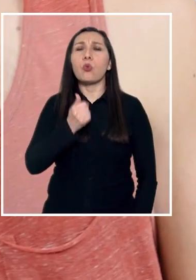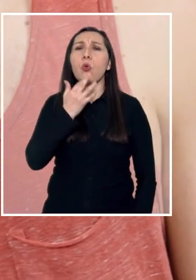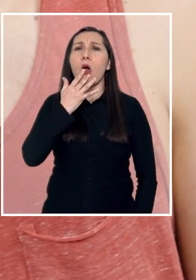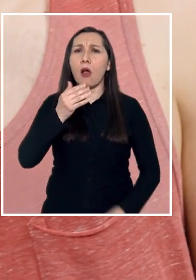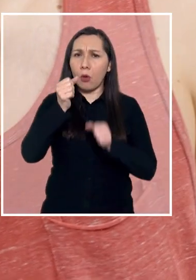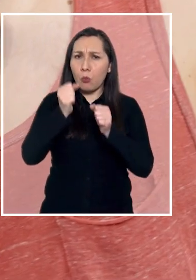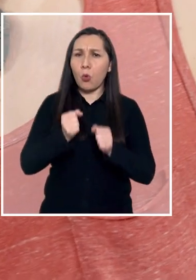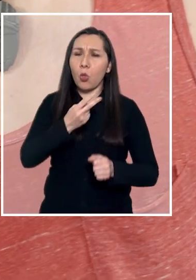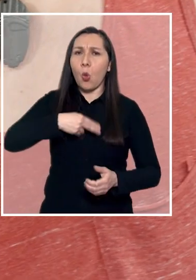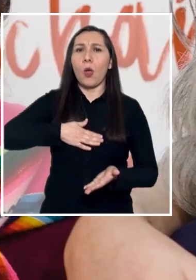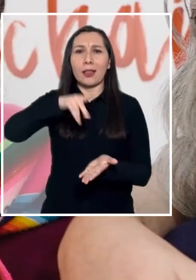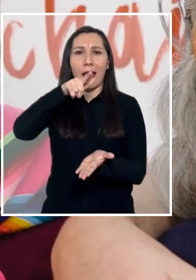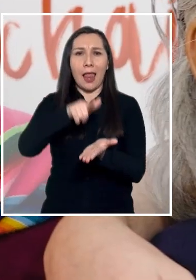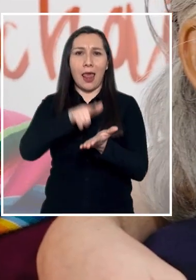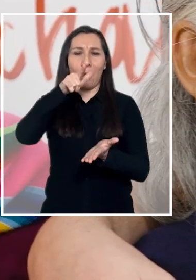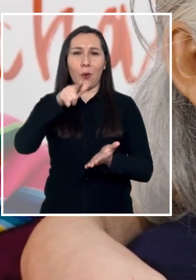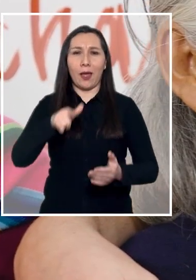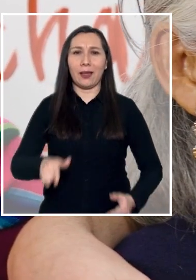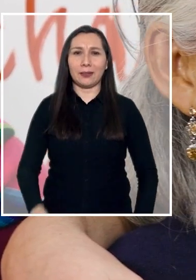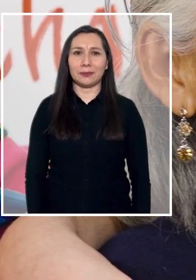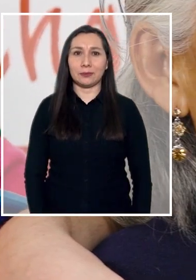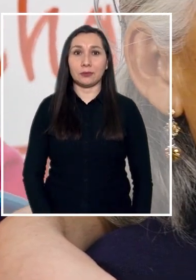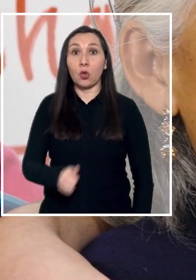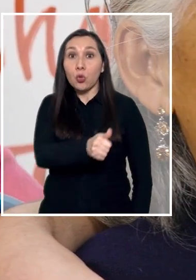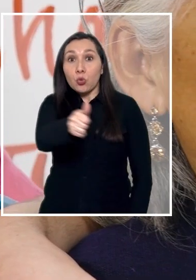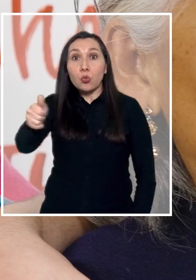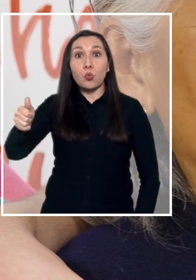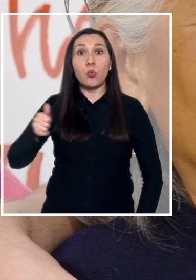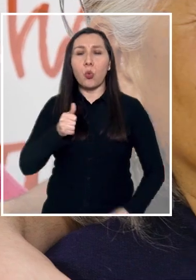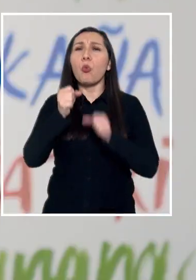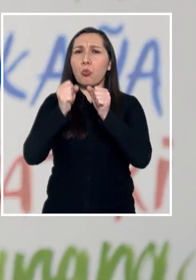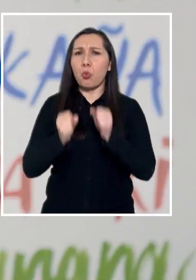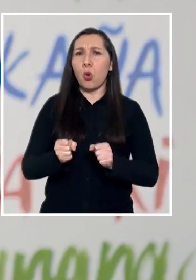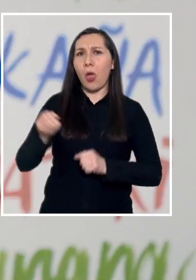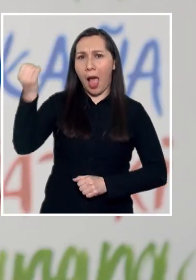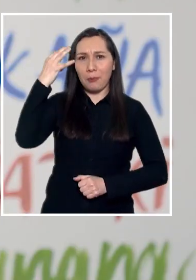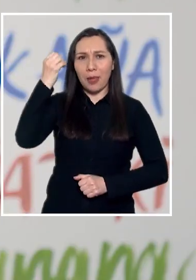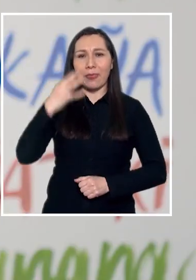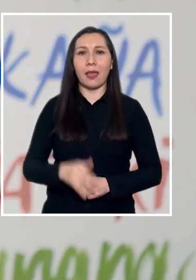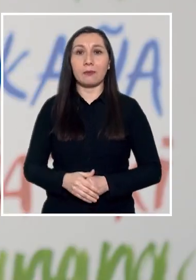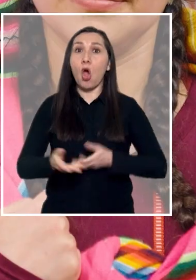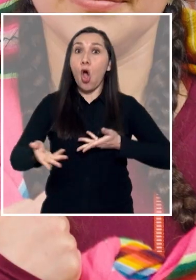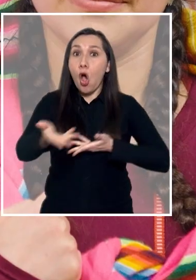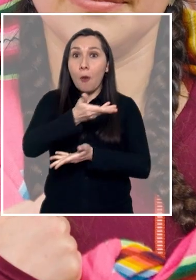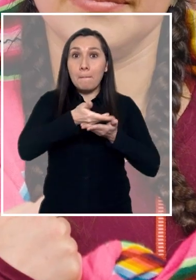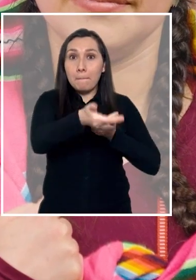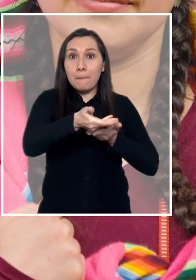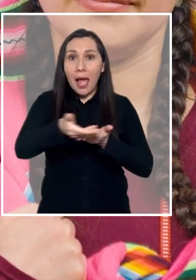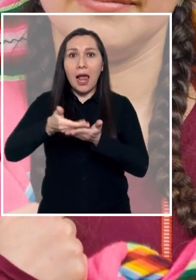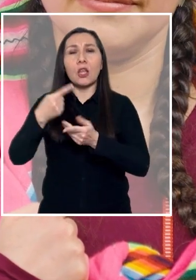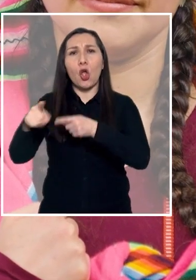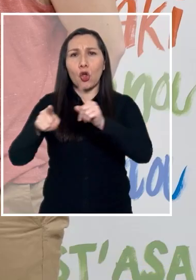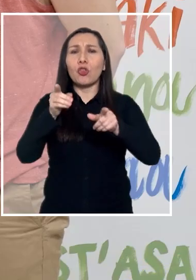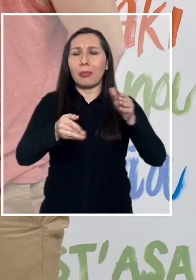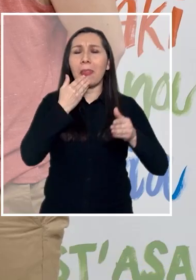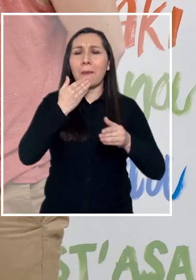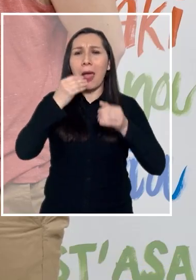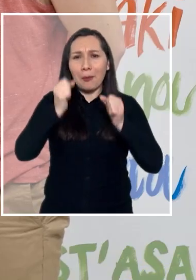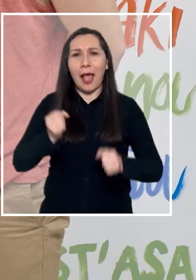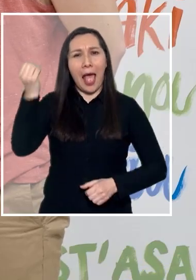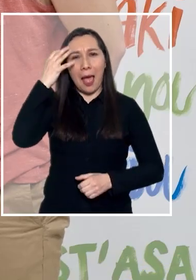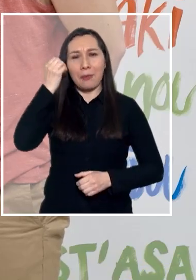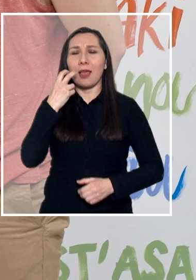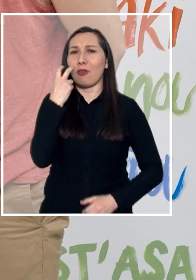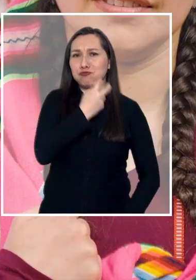Llipinchis atisuman rimayta kay rimaykunata. Ta atoa. Eite no mo wananga. Pozambiña tati.